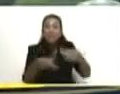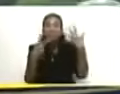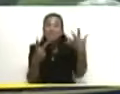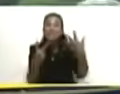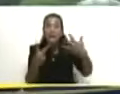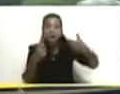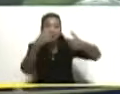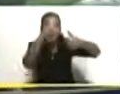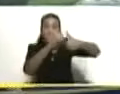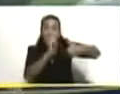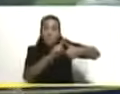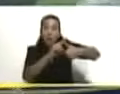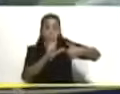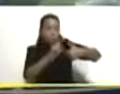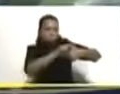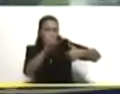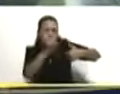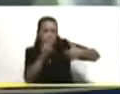programas. Ya